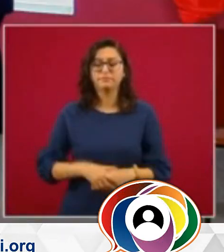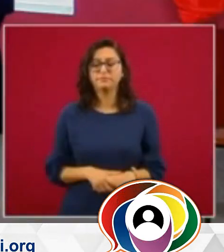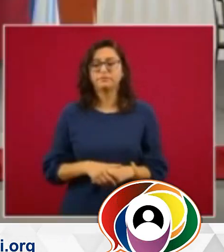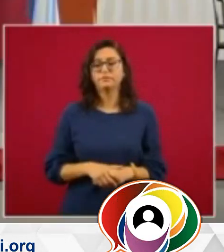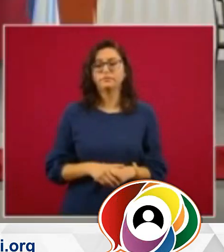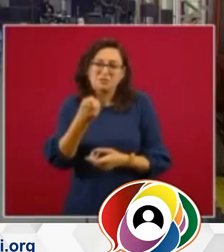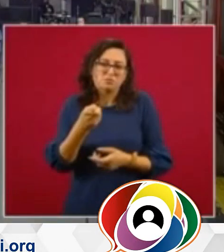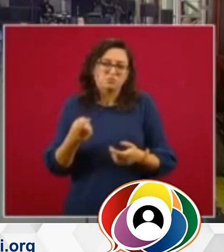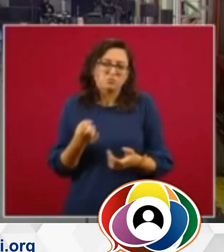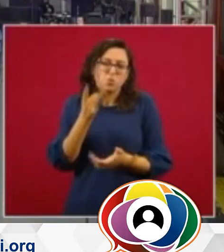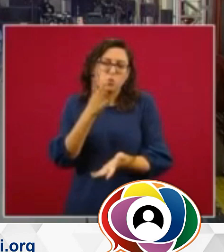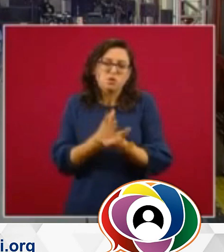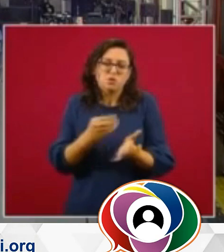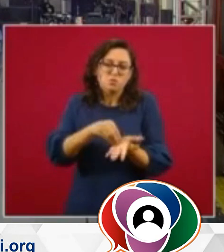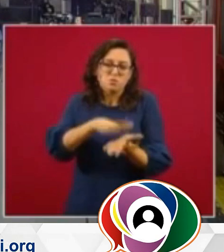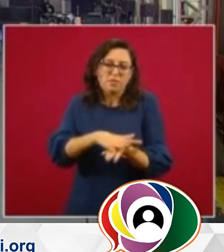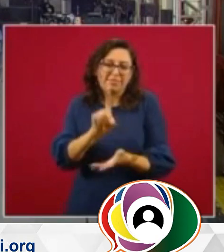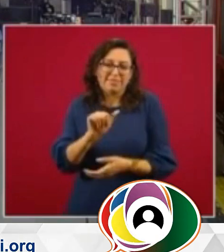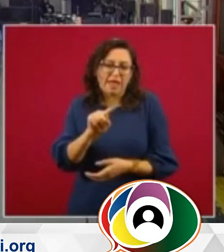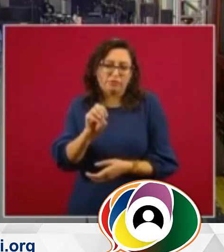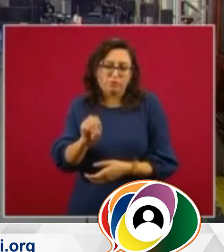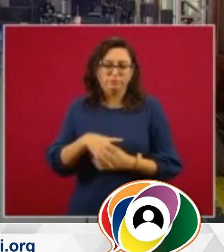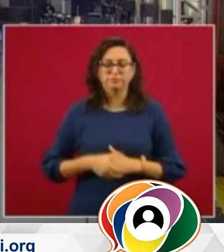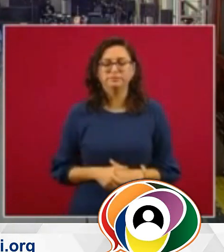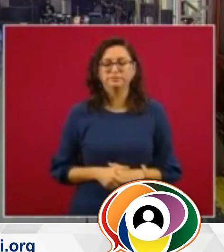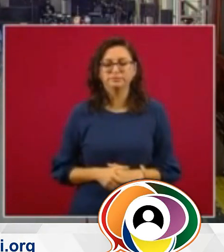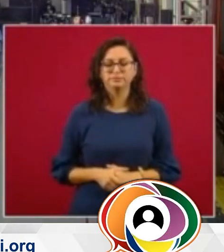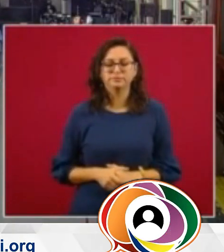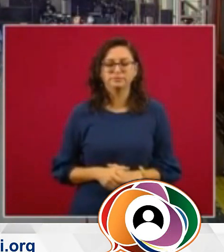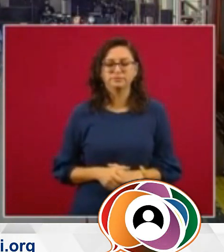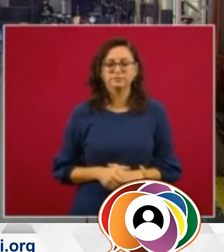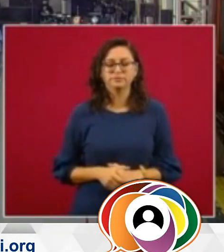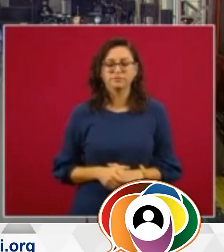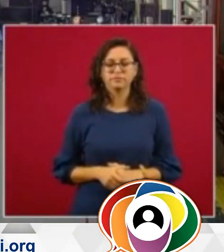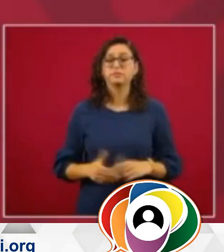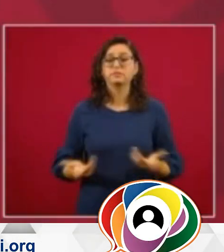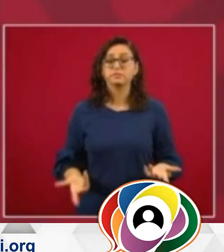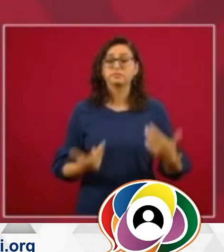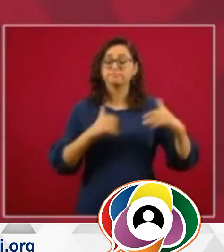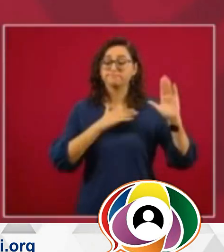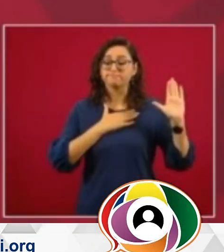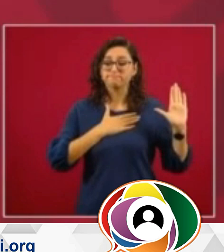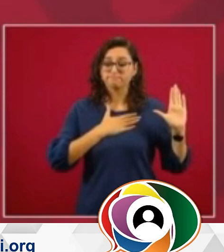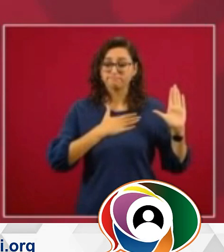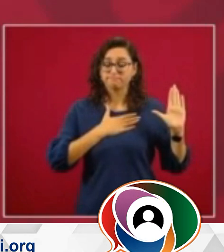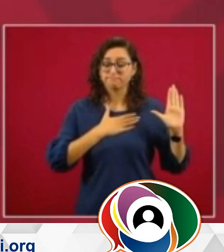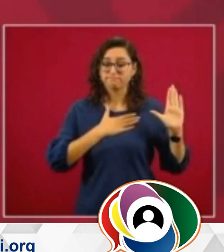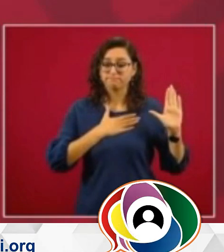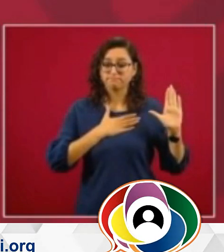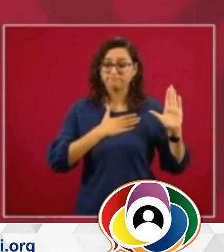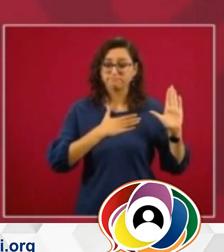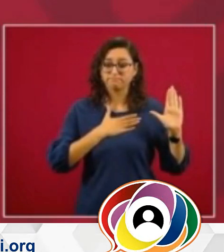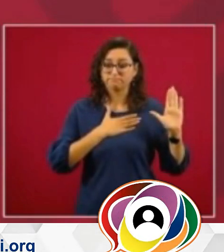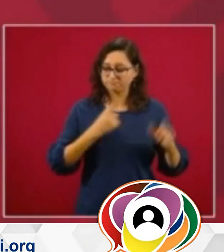tigre que en realidad es pejelagarto un presupuesto que tiene cuatro propósitos construir clientelas apuntalar los